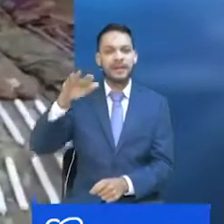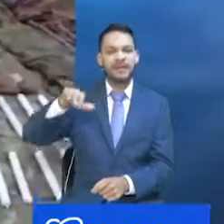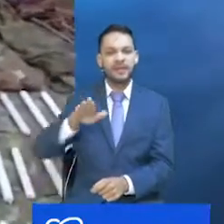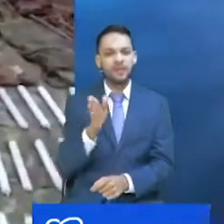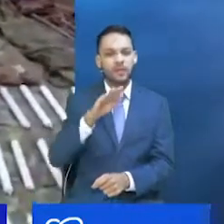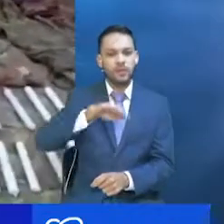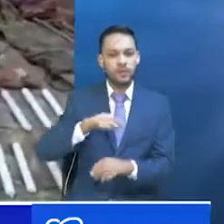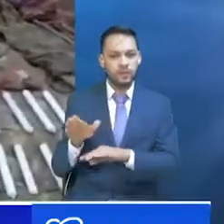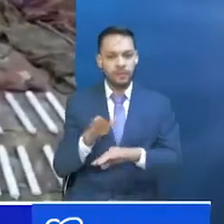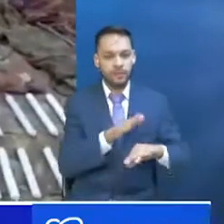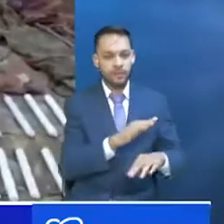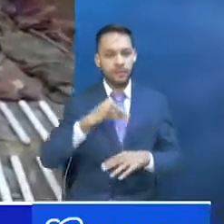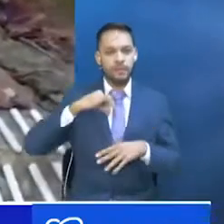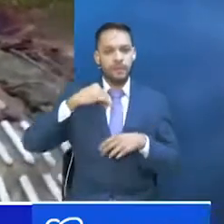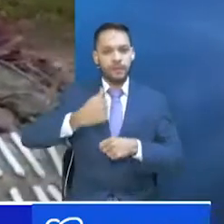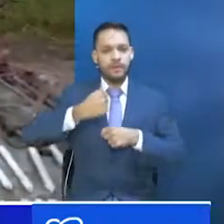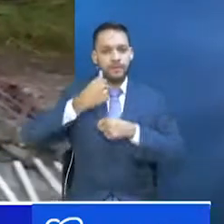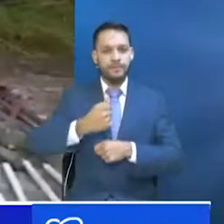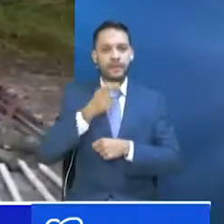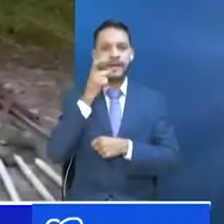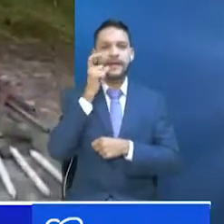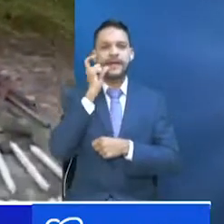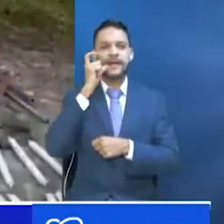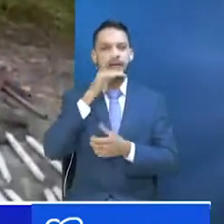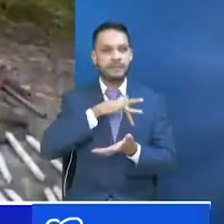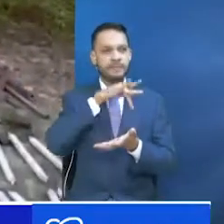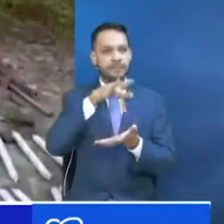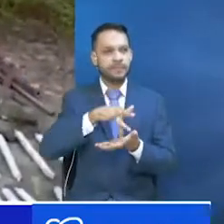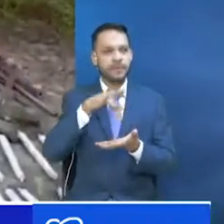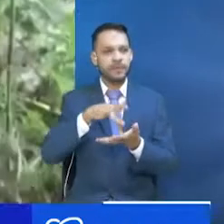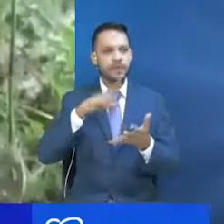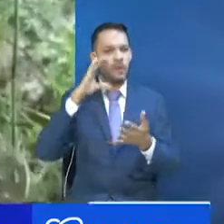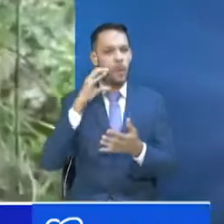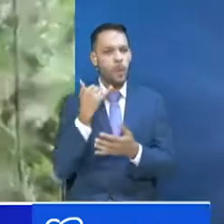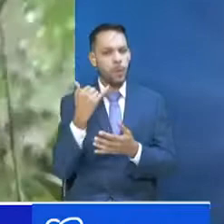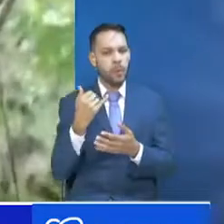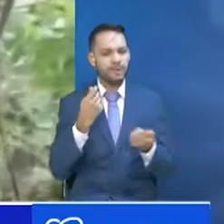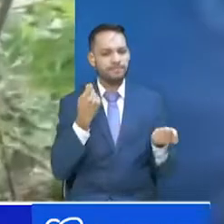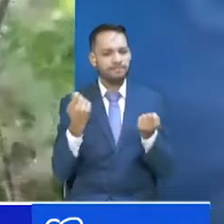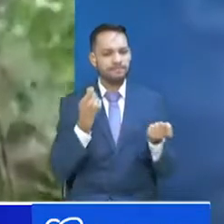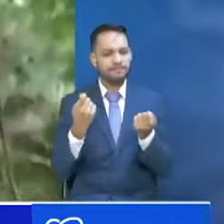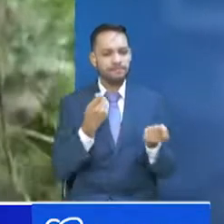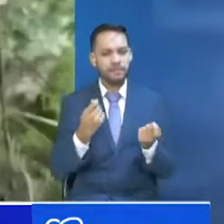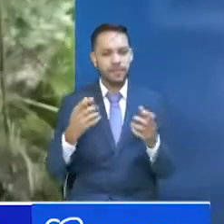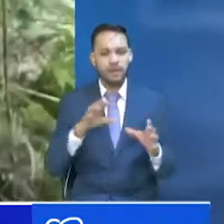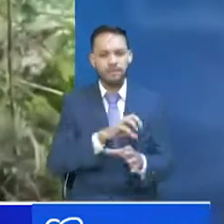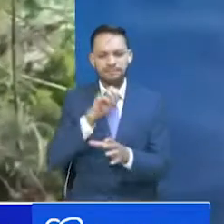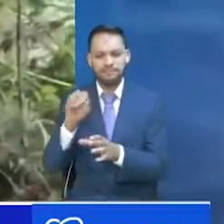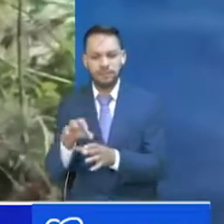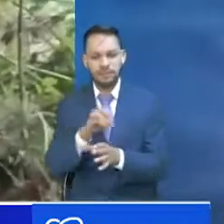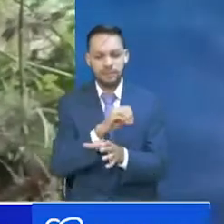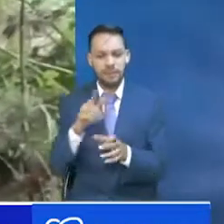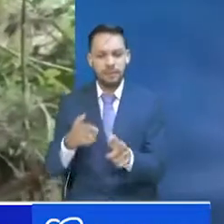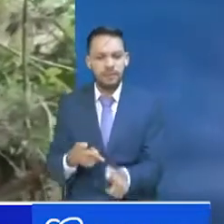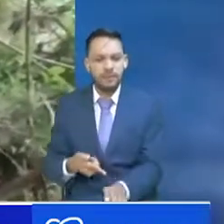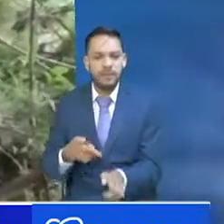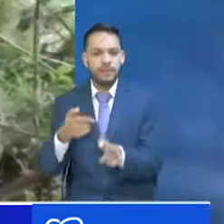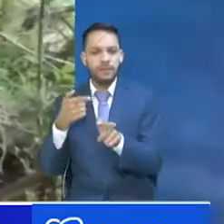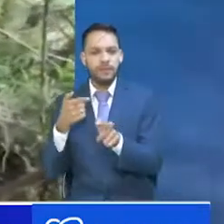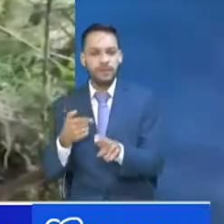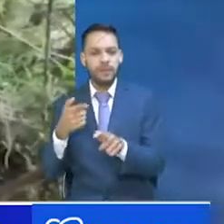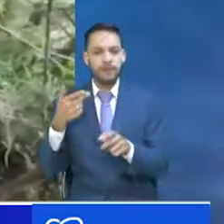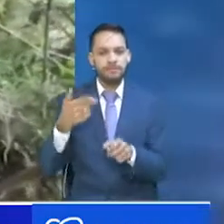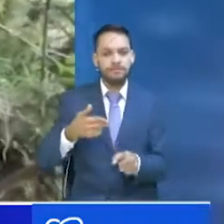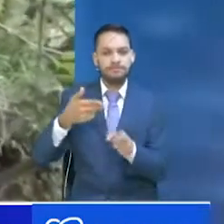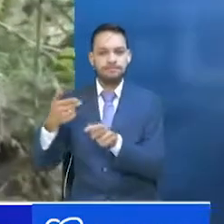a través de la octava brigada del ejército nacional indicaron que ubicaron y neutralizaron un depósito ilegal al parecer perteneciente al grupo armado organizado